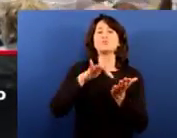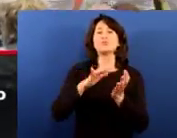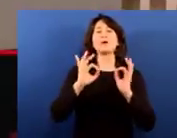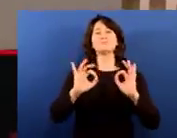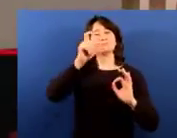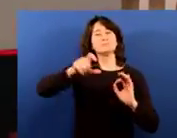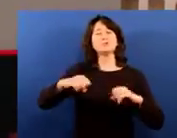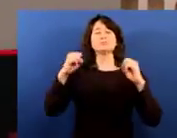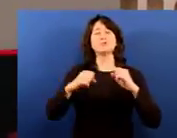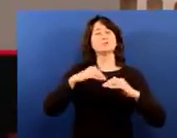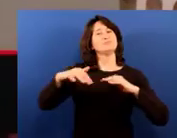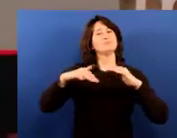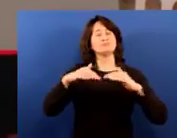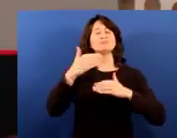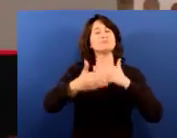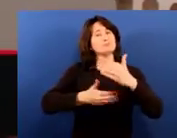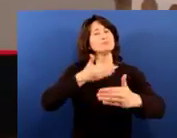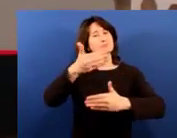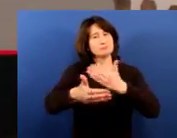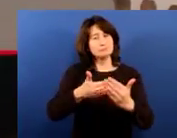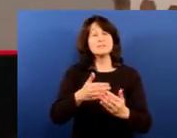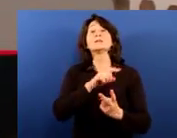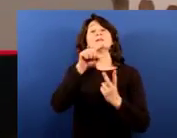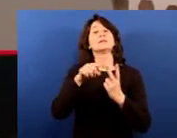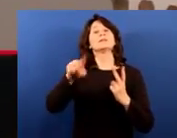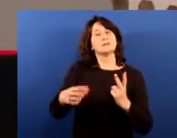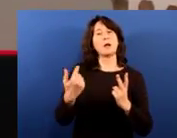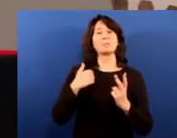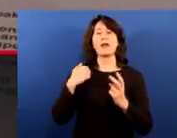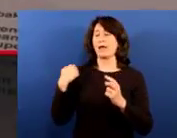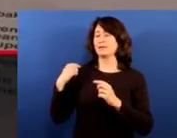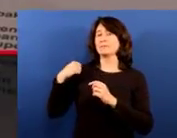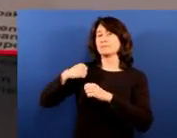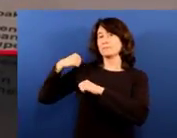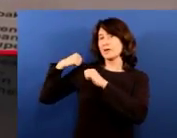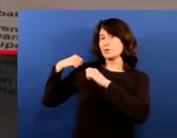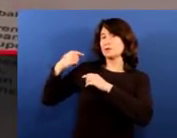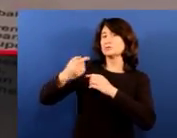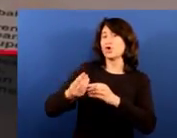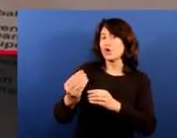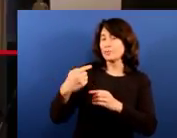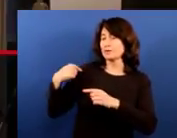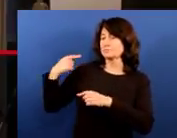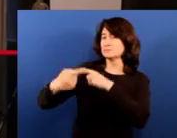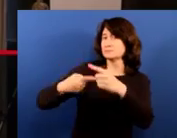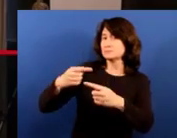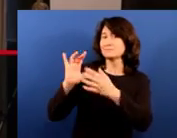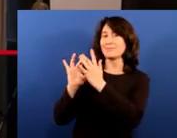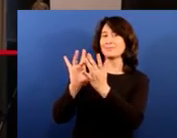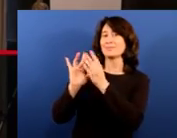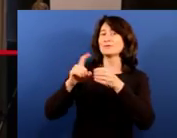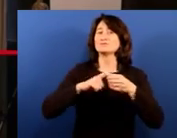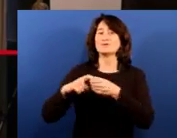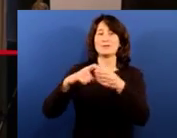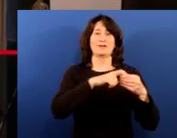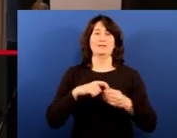sus necesidades y procurar su bienestar y felicidad. Más de 700 personas han participado en el encuentro sobre envejecimiento